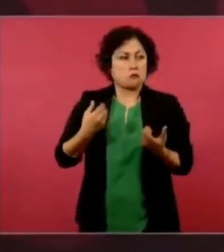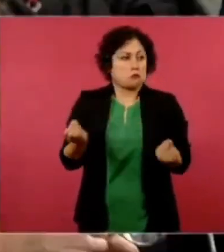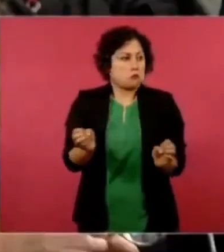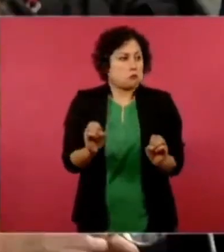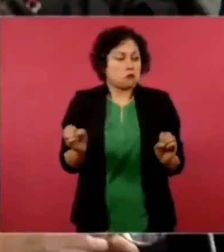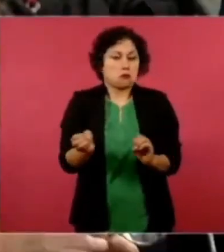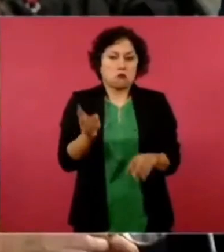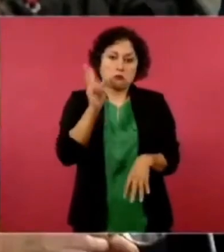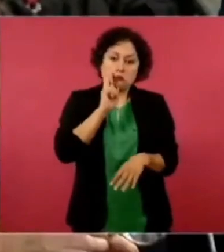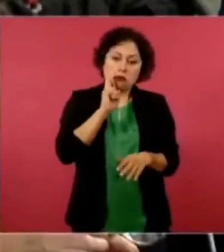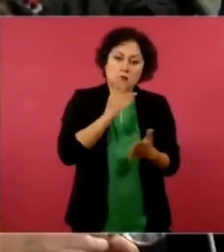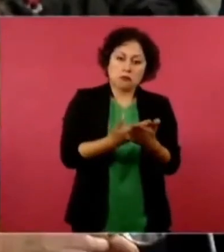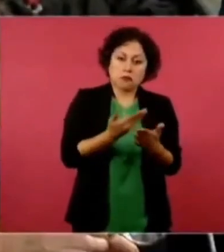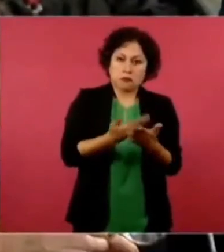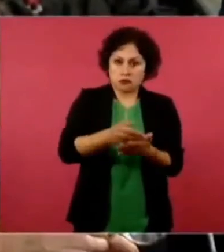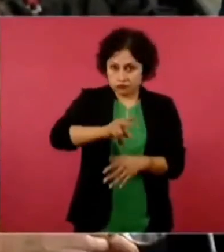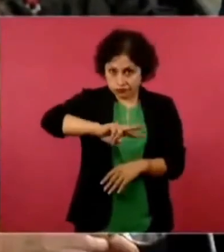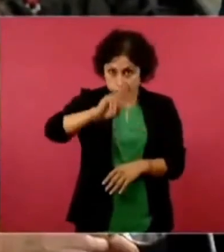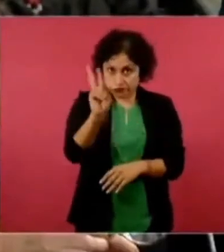Así.